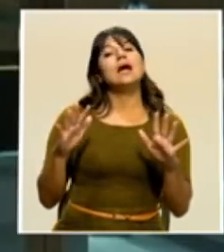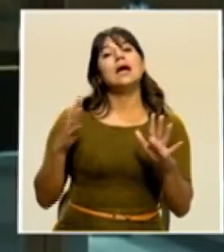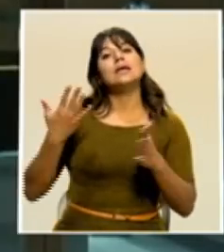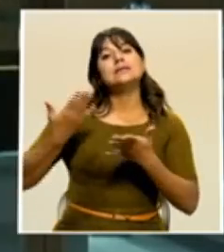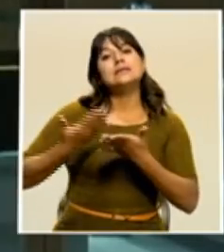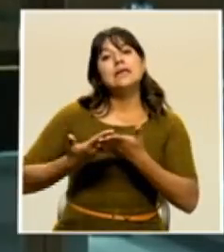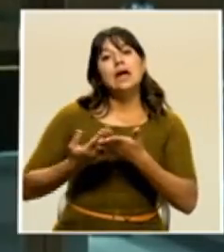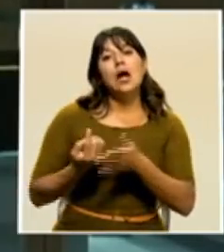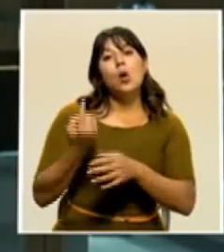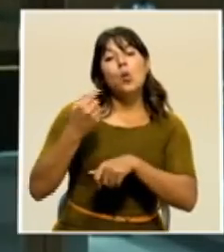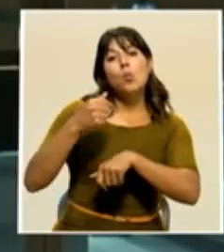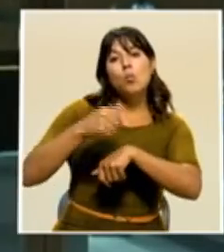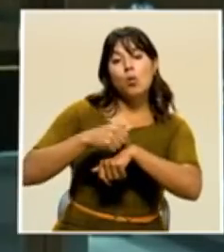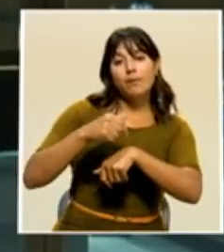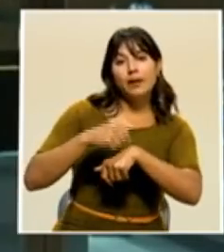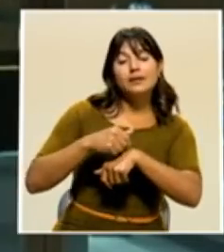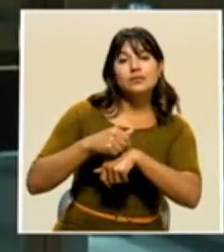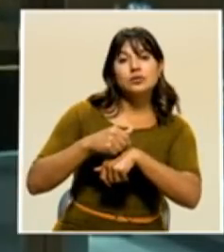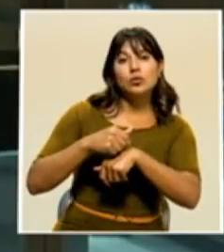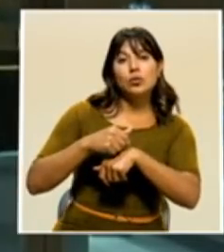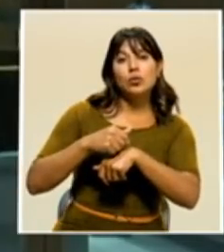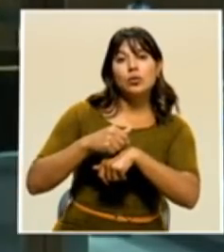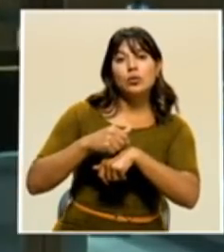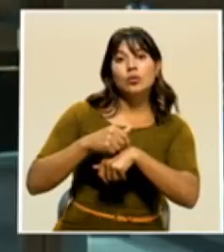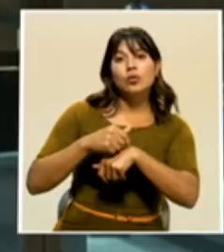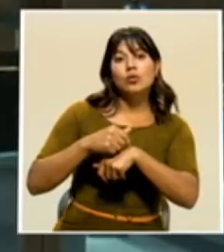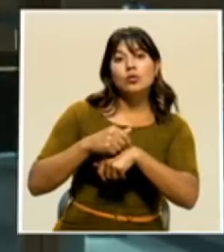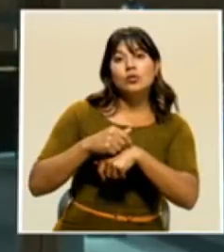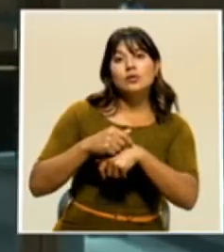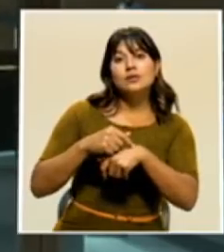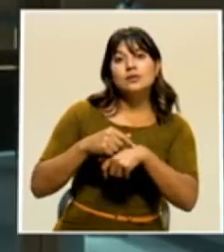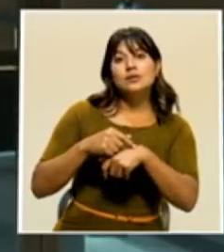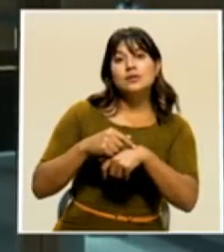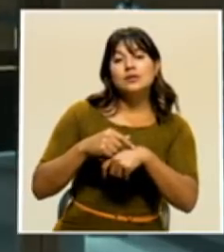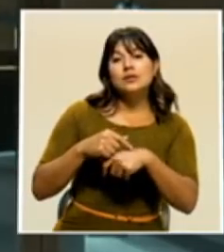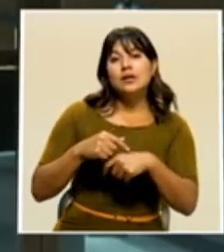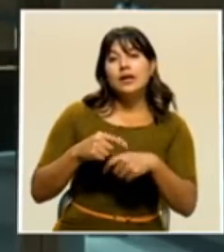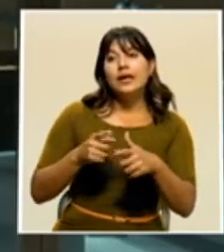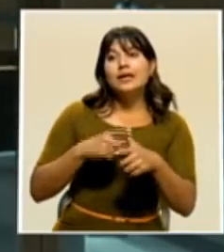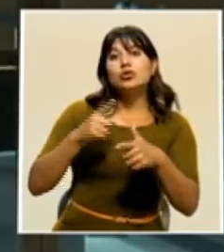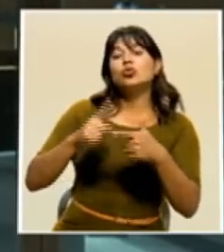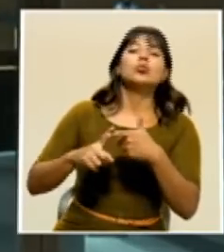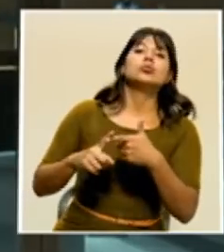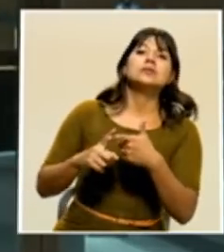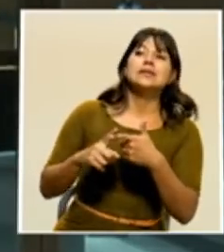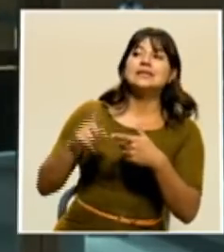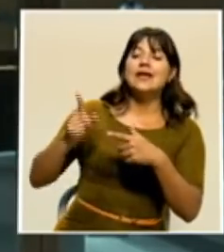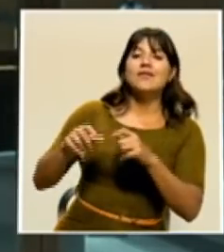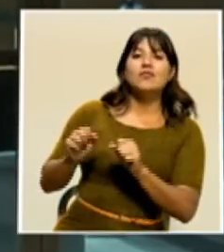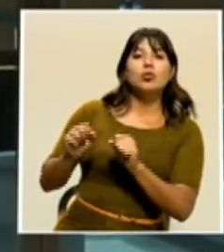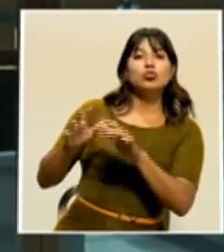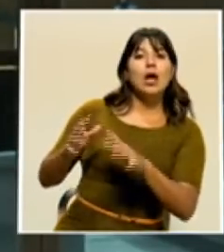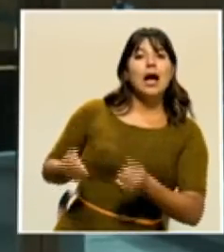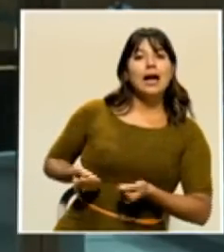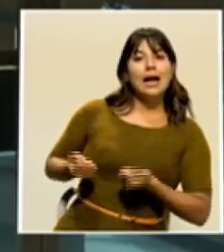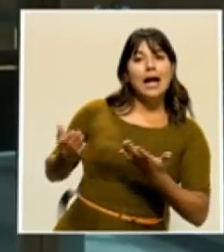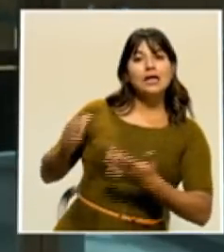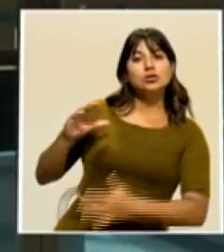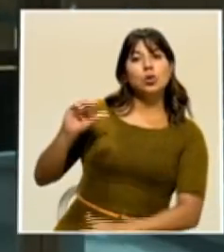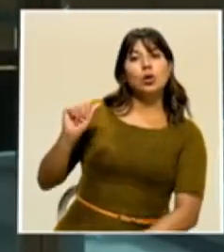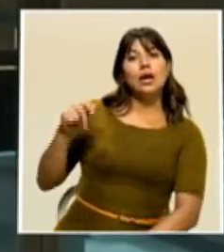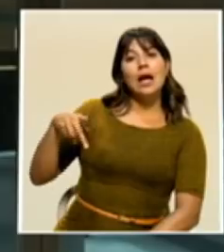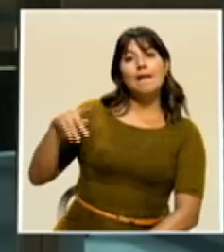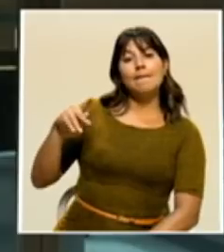en el que avanzar más de ahí pasa por renunciar a gasto de capital o por renunciar a gasto